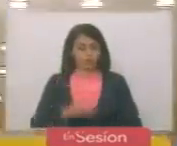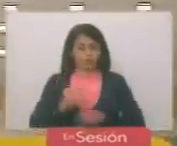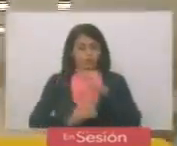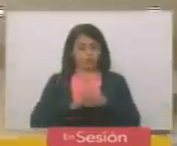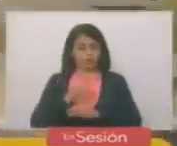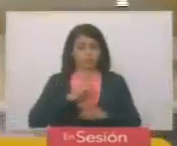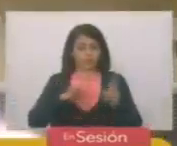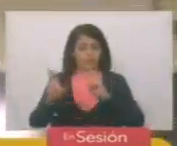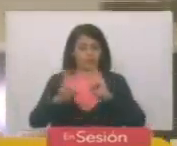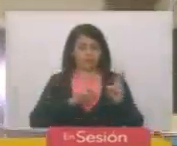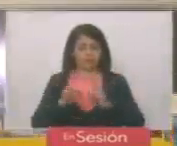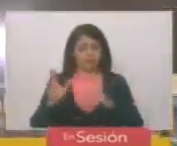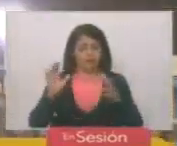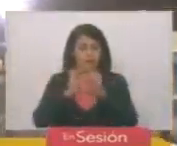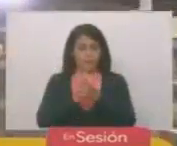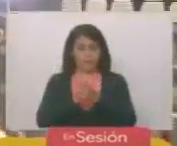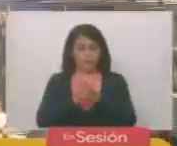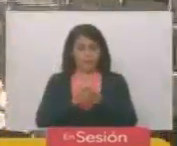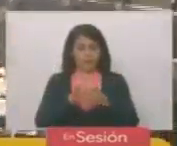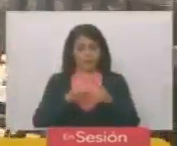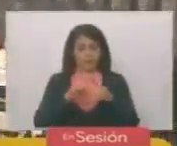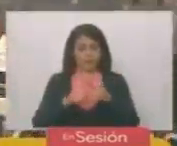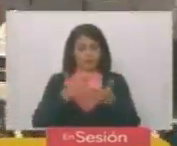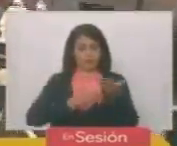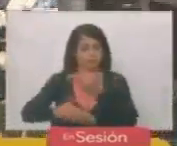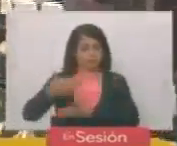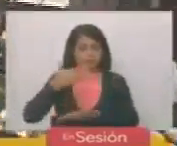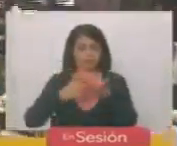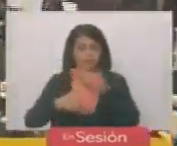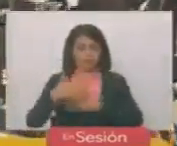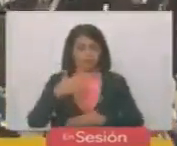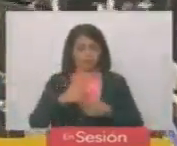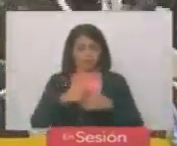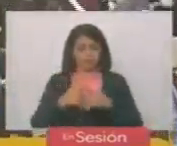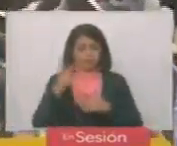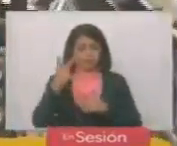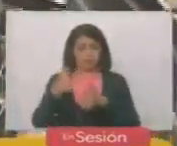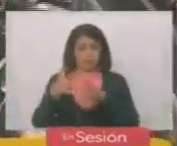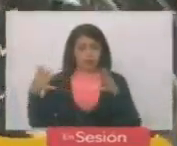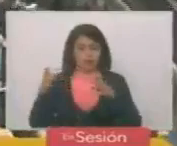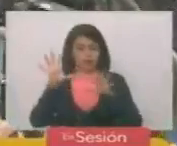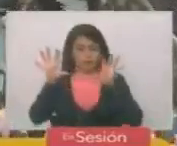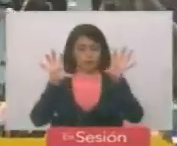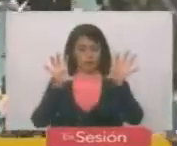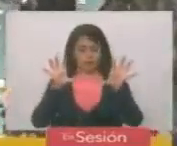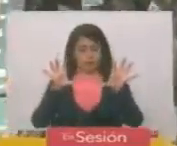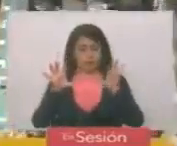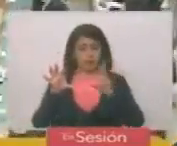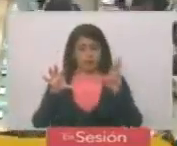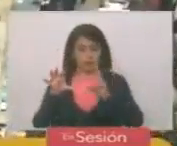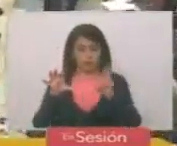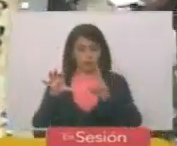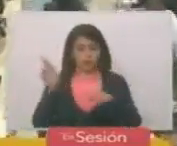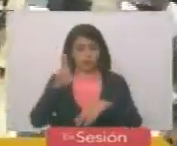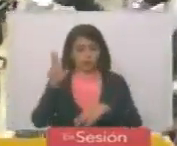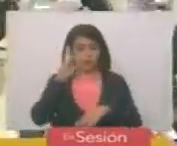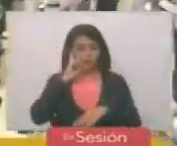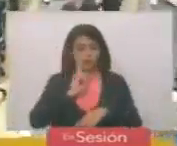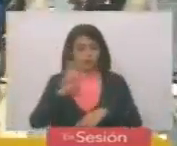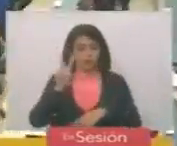las relaciones de amistad y de cooperación entre dos grandes naciones, entre la República Bolivariana de